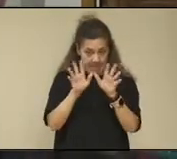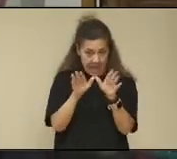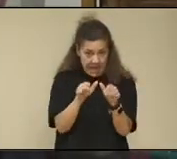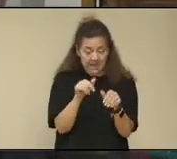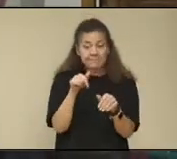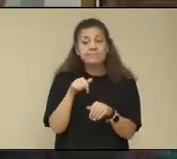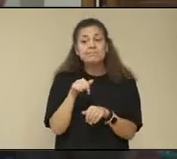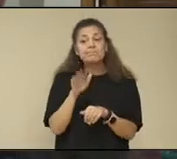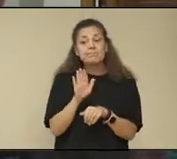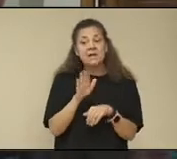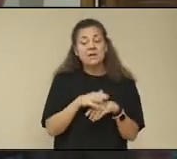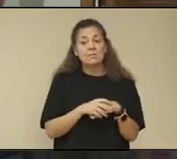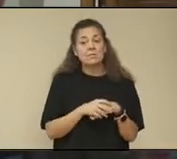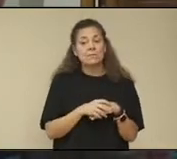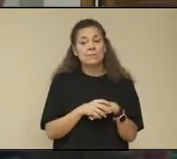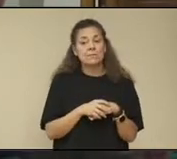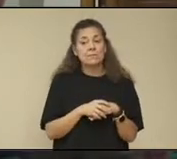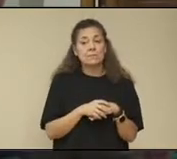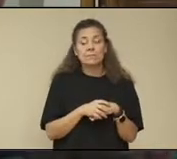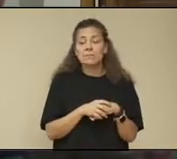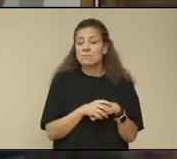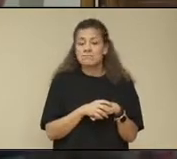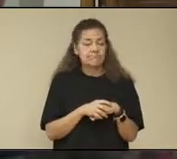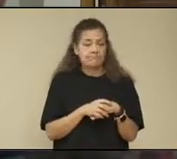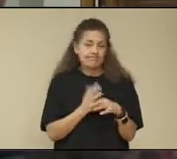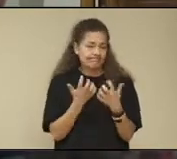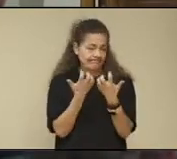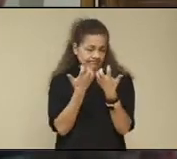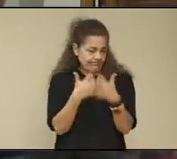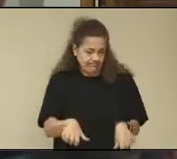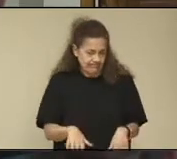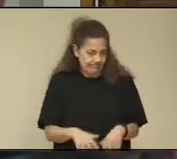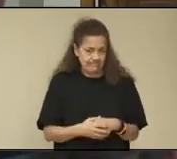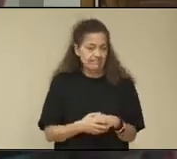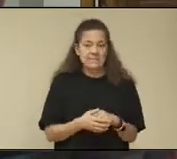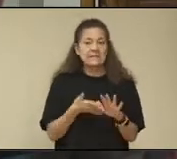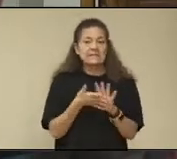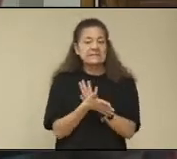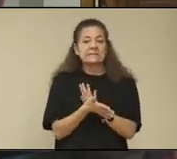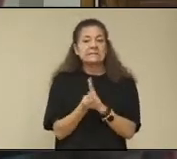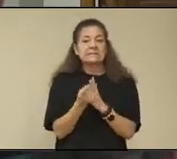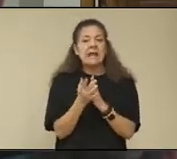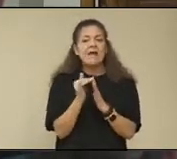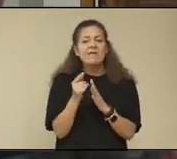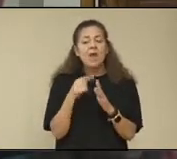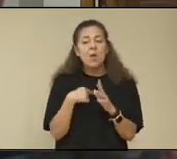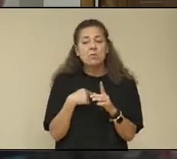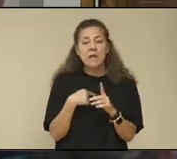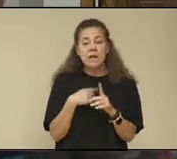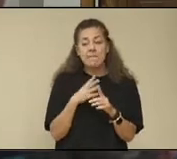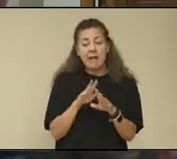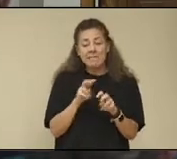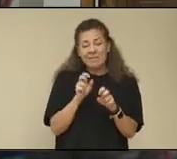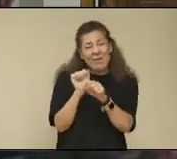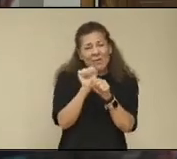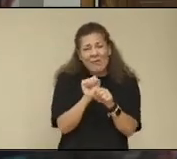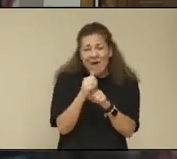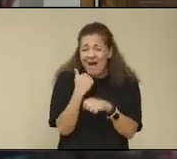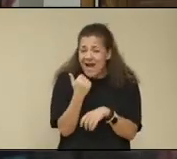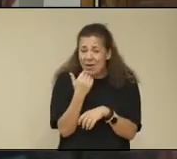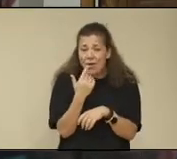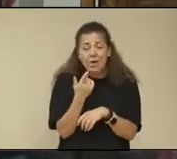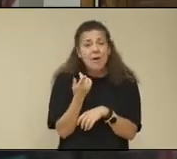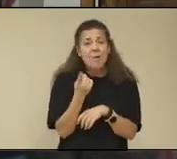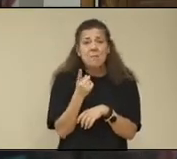pero no han funcionado. Es decir, provocaban unos estímulos inmunes, pero como no había una